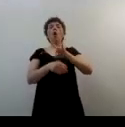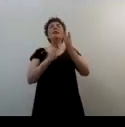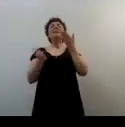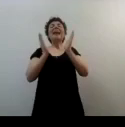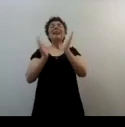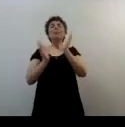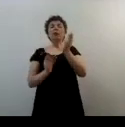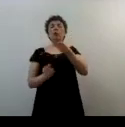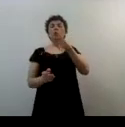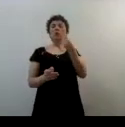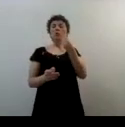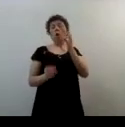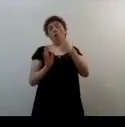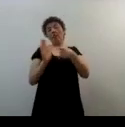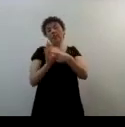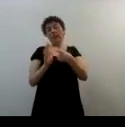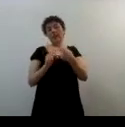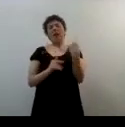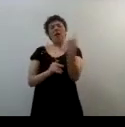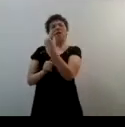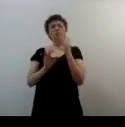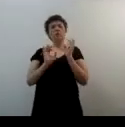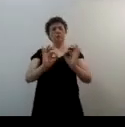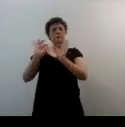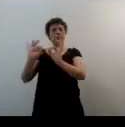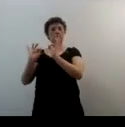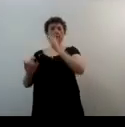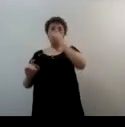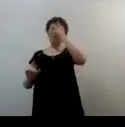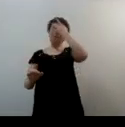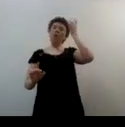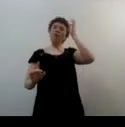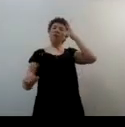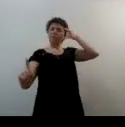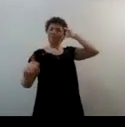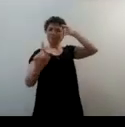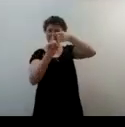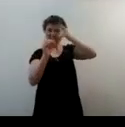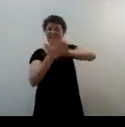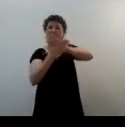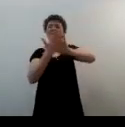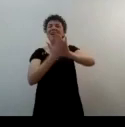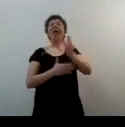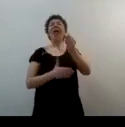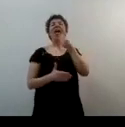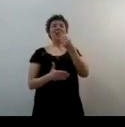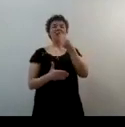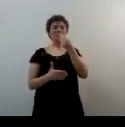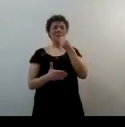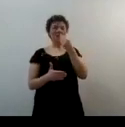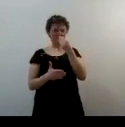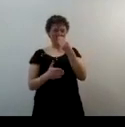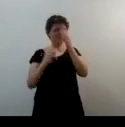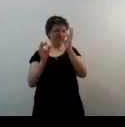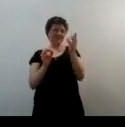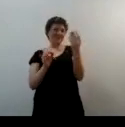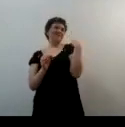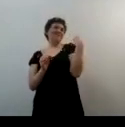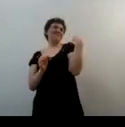dieta. Entonces, por fin voy al grano y voy a hablar de alimentos que supongo que es lo que demandáis